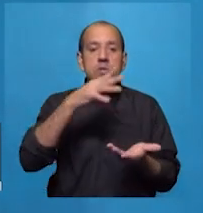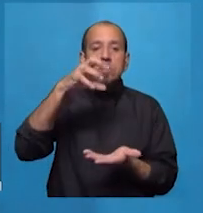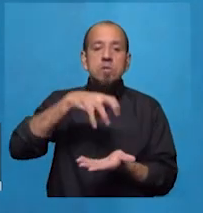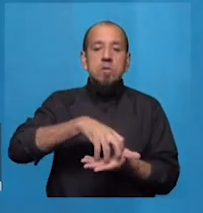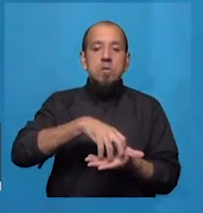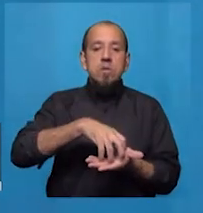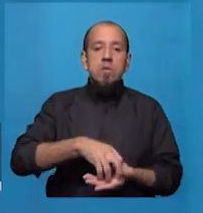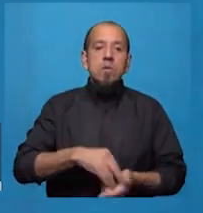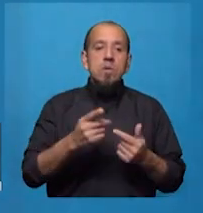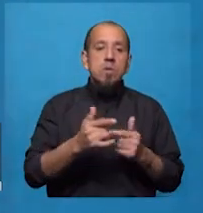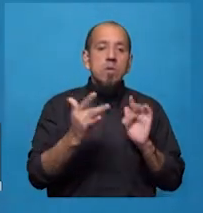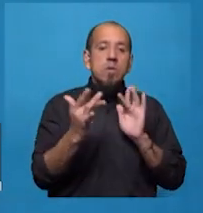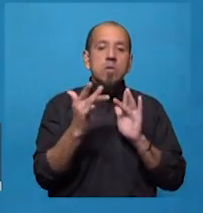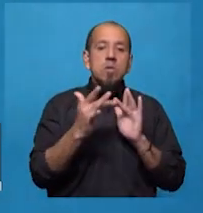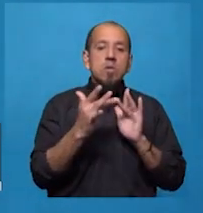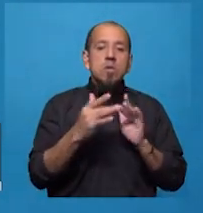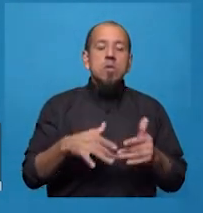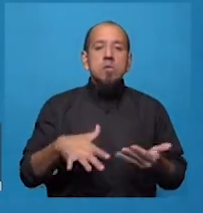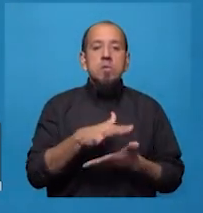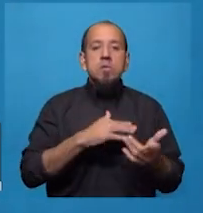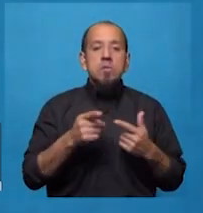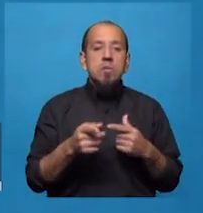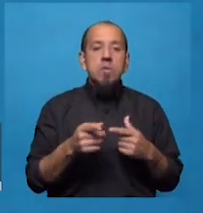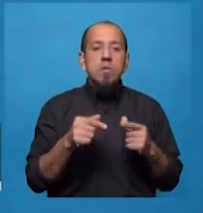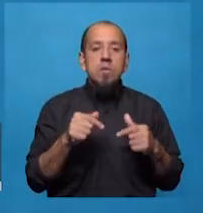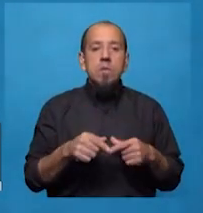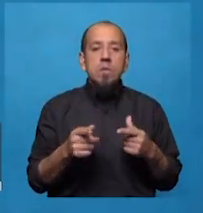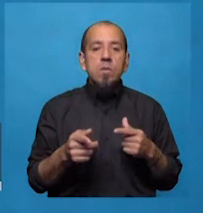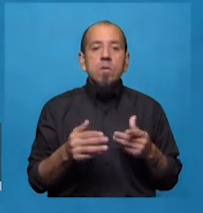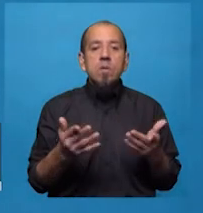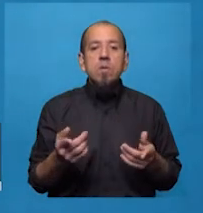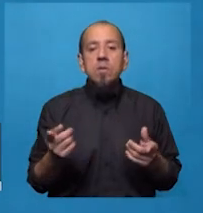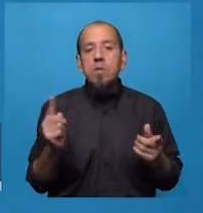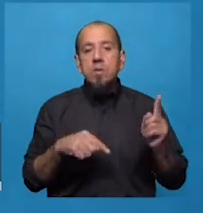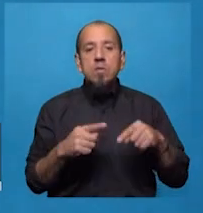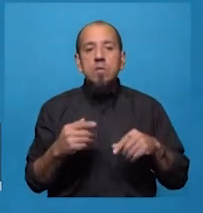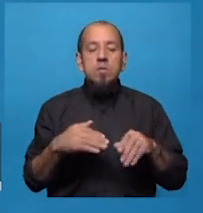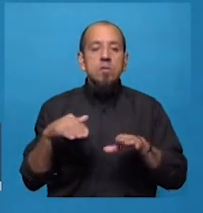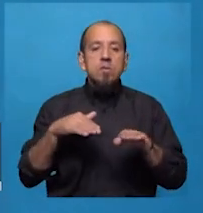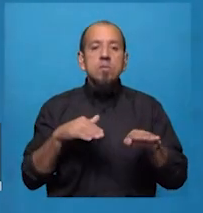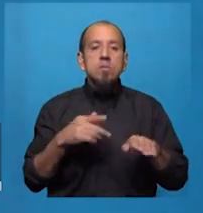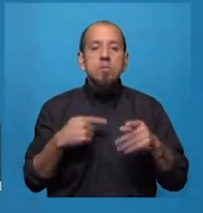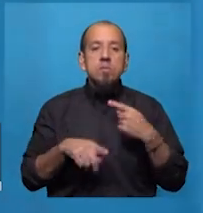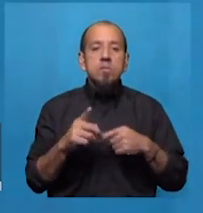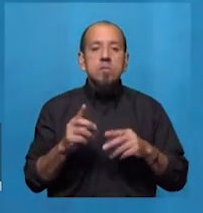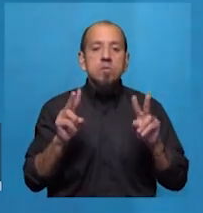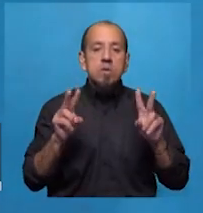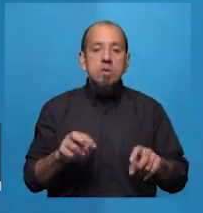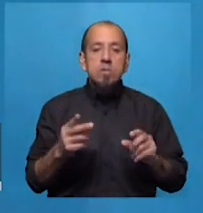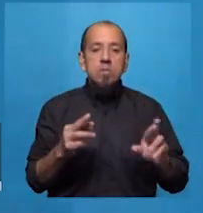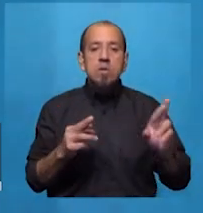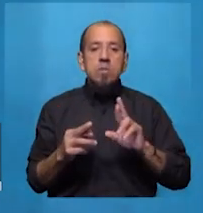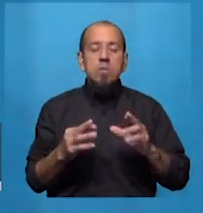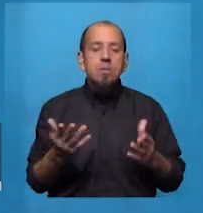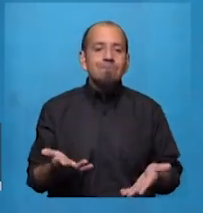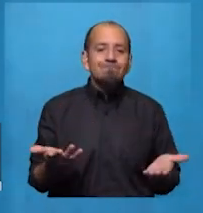pueda tener su teléfono para decir está pasando tal cosa en esta zona vengan a patrullan pero el tema es que la respuesta está